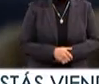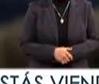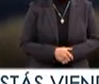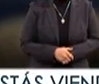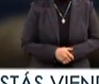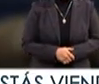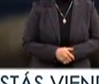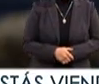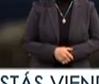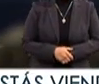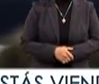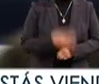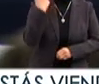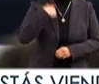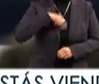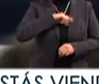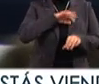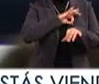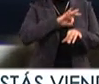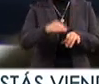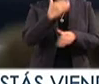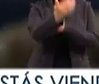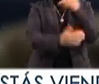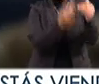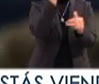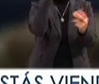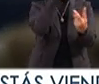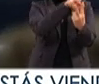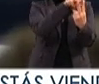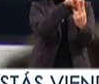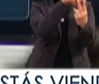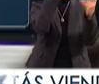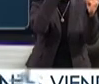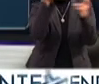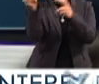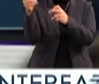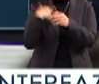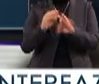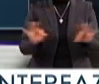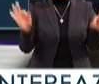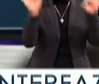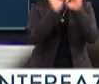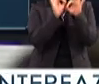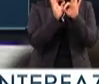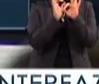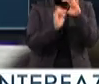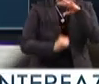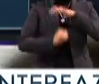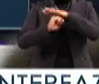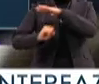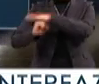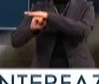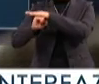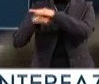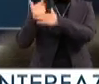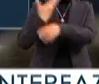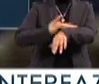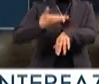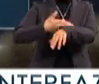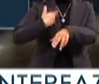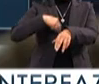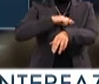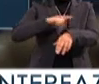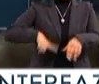podamos avanzar en dos temas que para nosotros van a ser los pilares de la gestión,